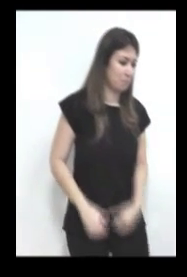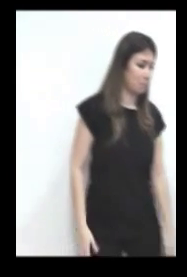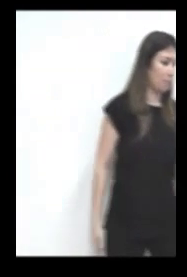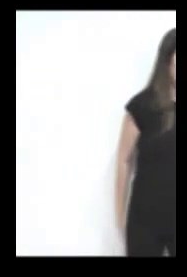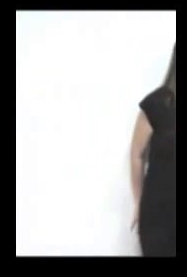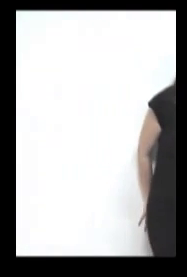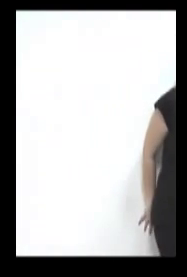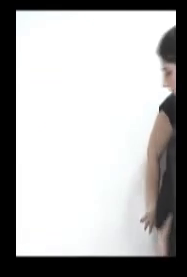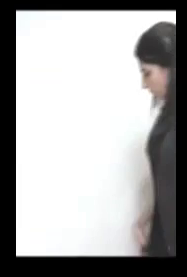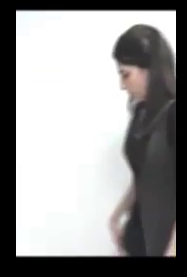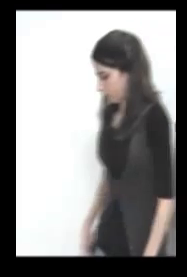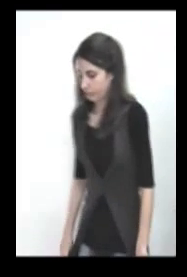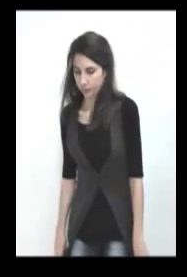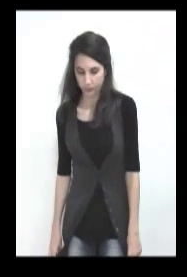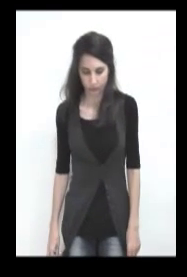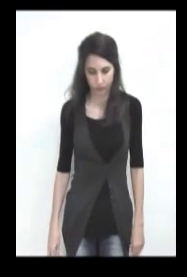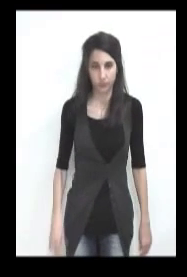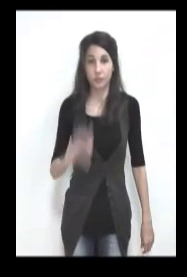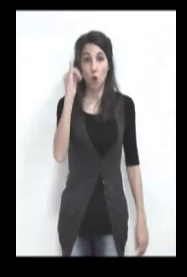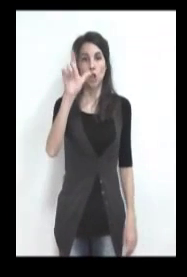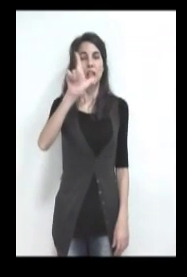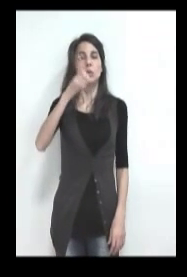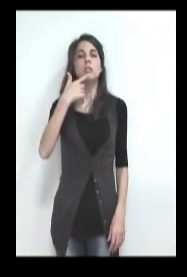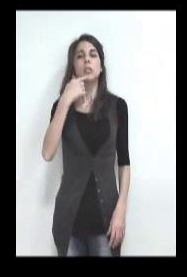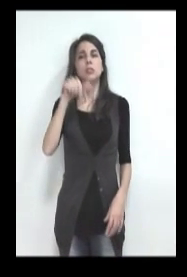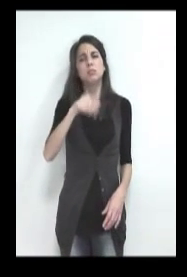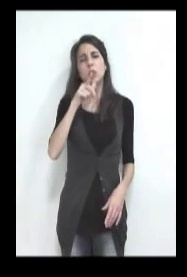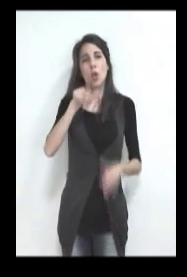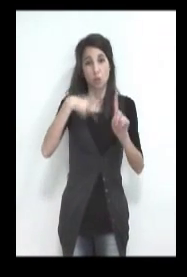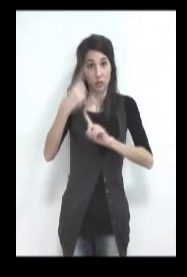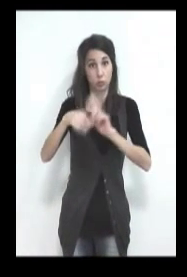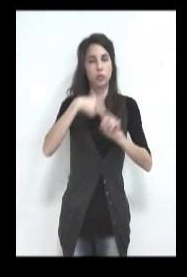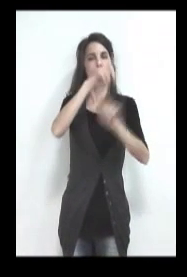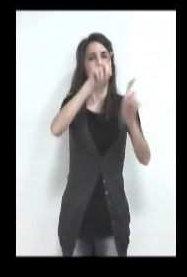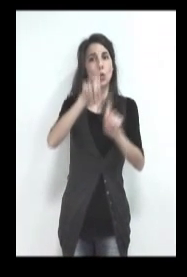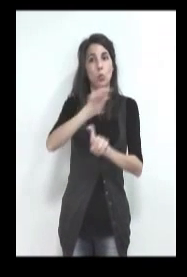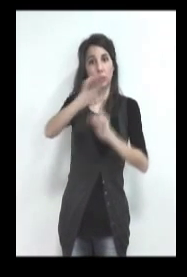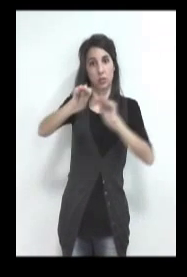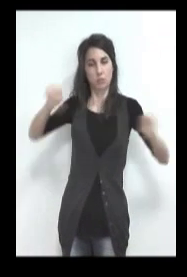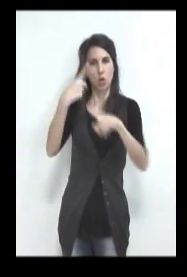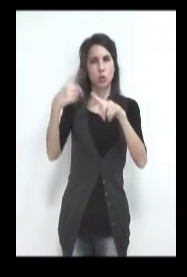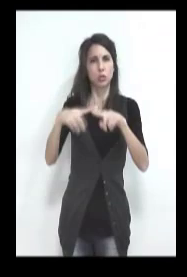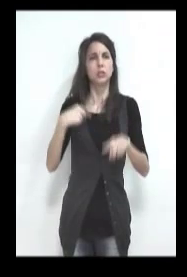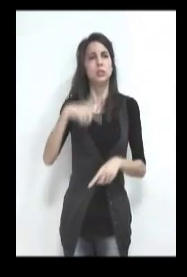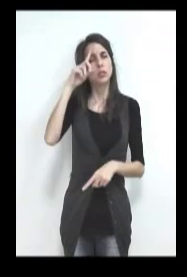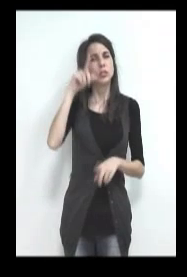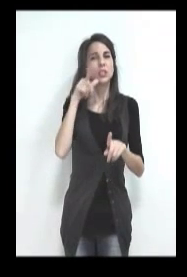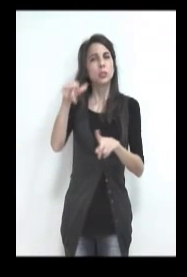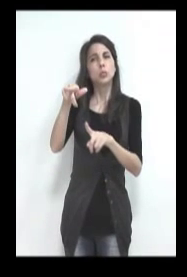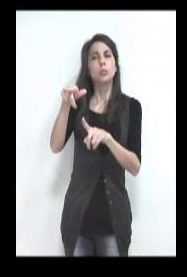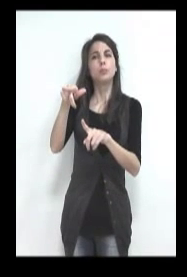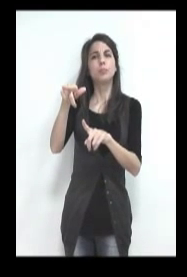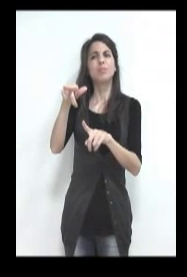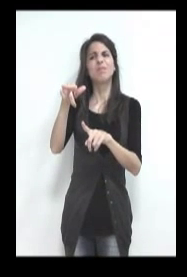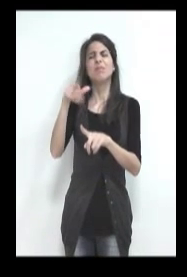Esto me da cosas para preguntaros luego, pero José, ¿cómo lo ves el tema? Yo le daría